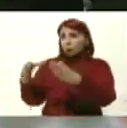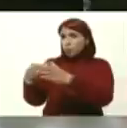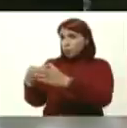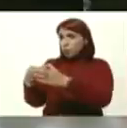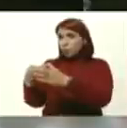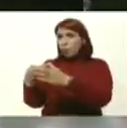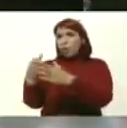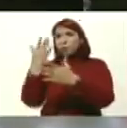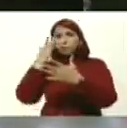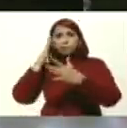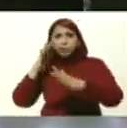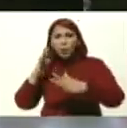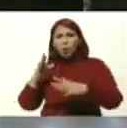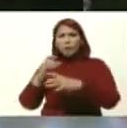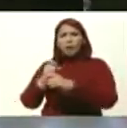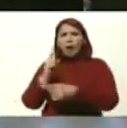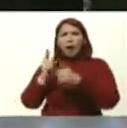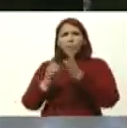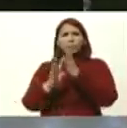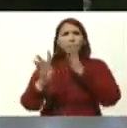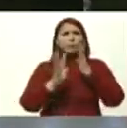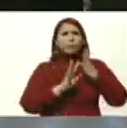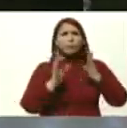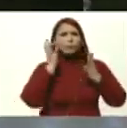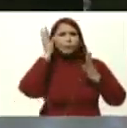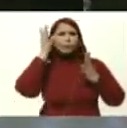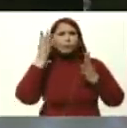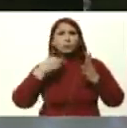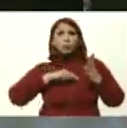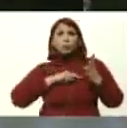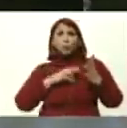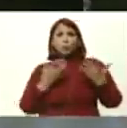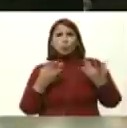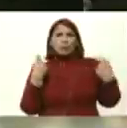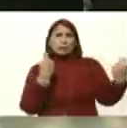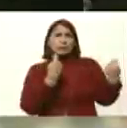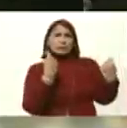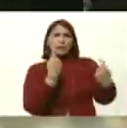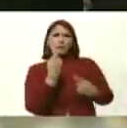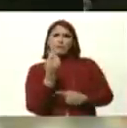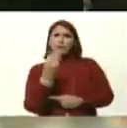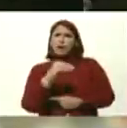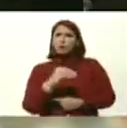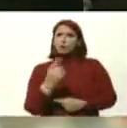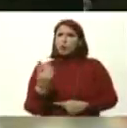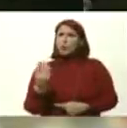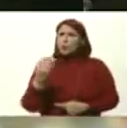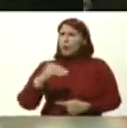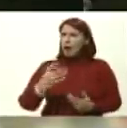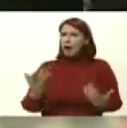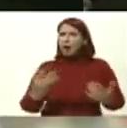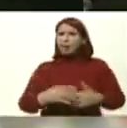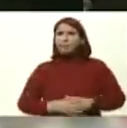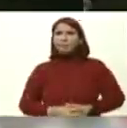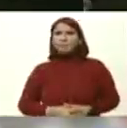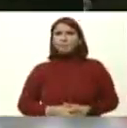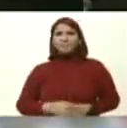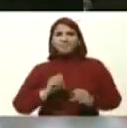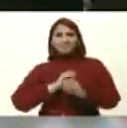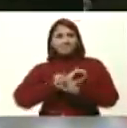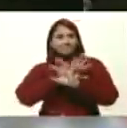para generar esas colas, y nosotros en la campaña nos faltó un extra para